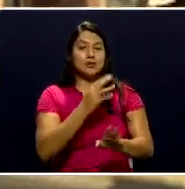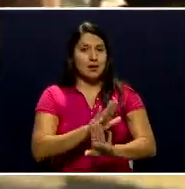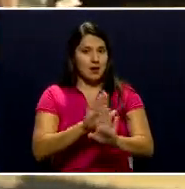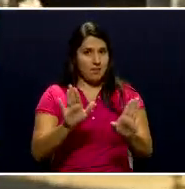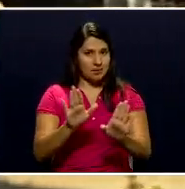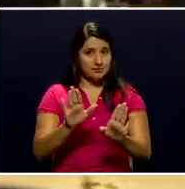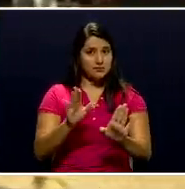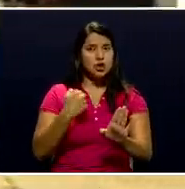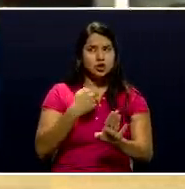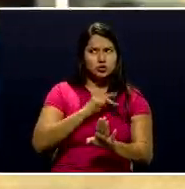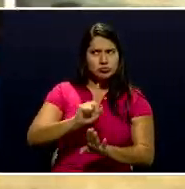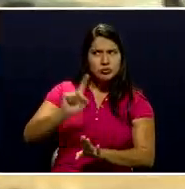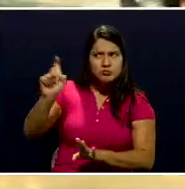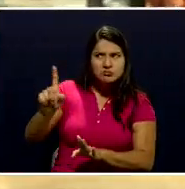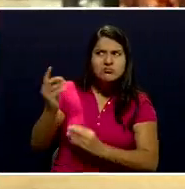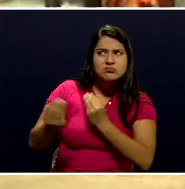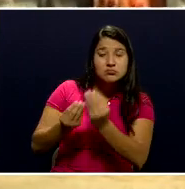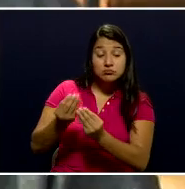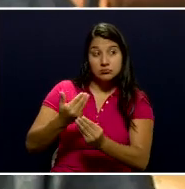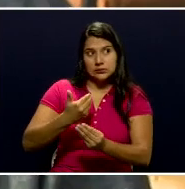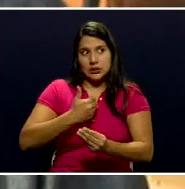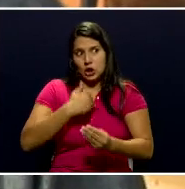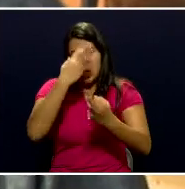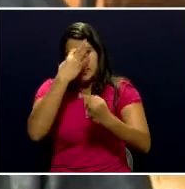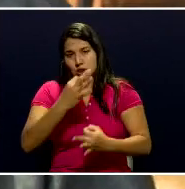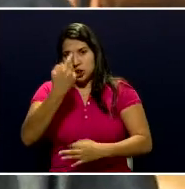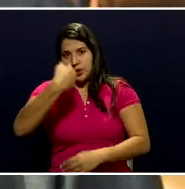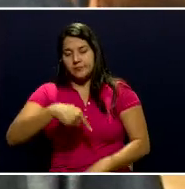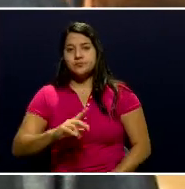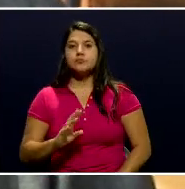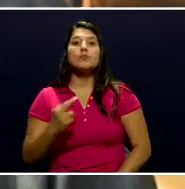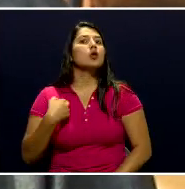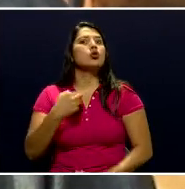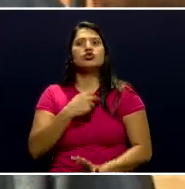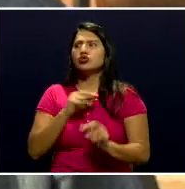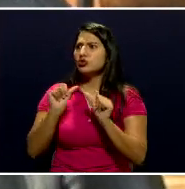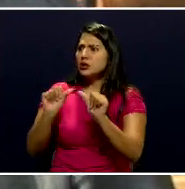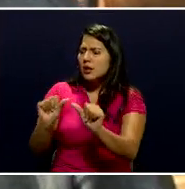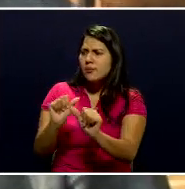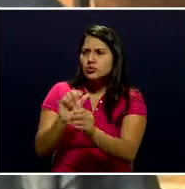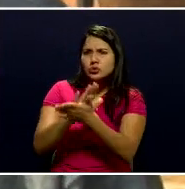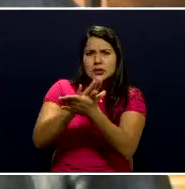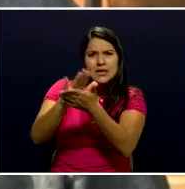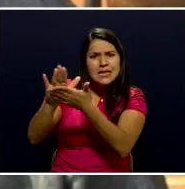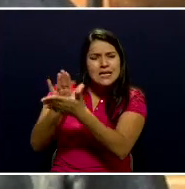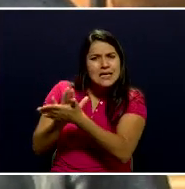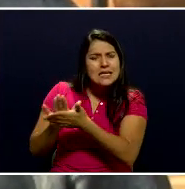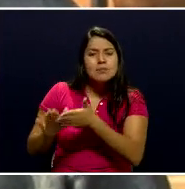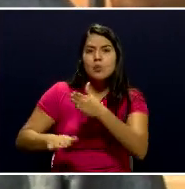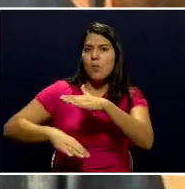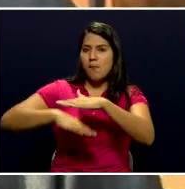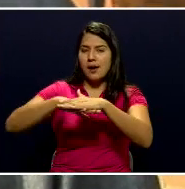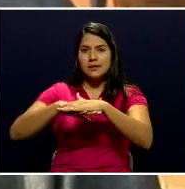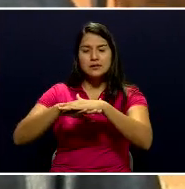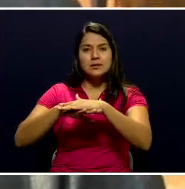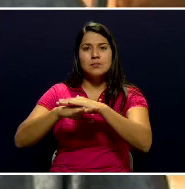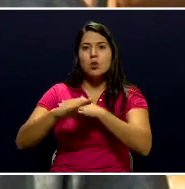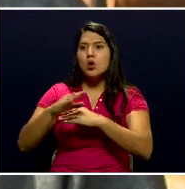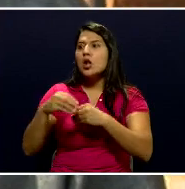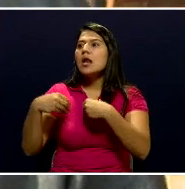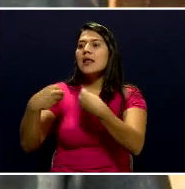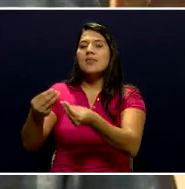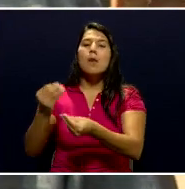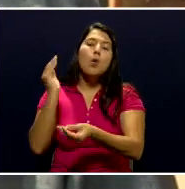están tomando las medidas obligatorias. Mantener el higiene al máximo, tener el alcohol